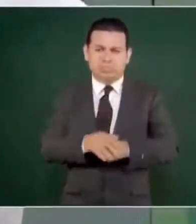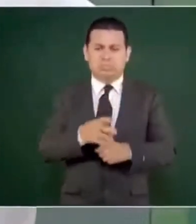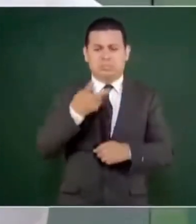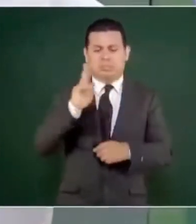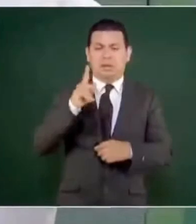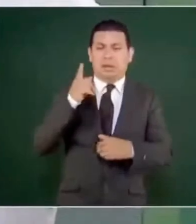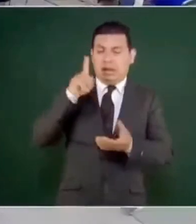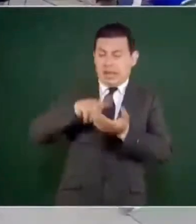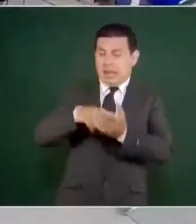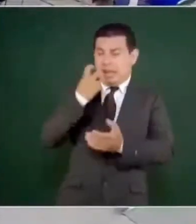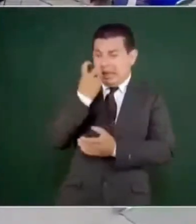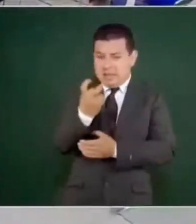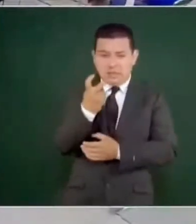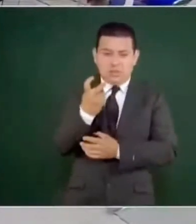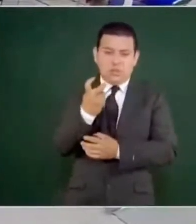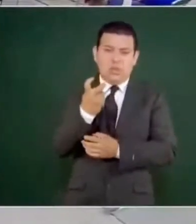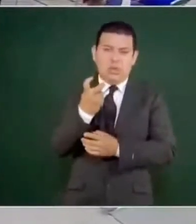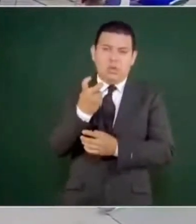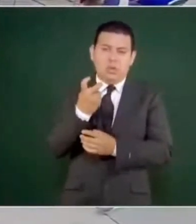imagínense, ¿no?